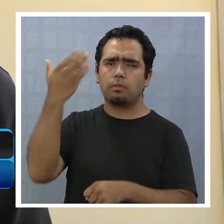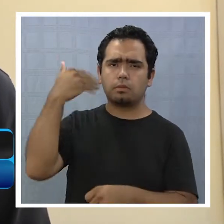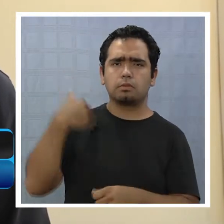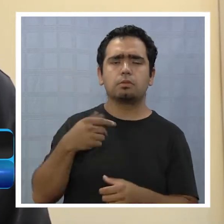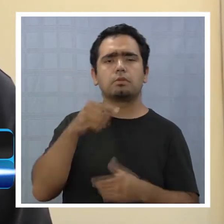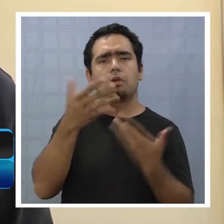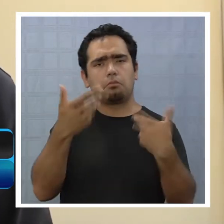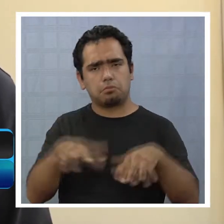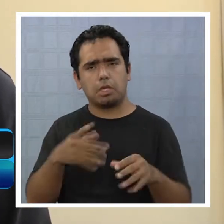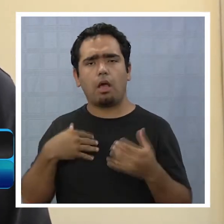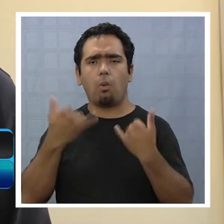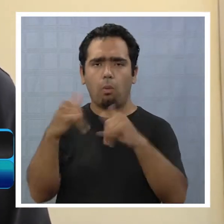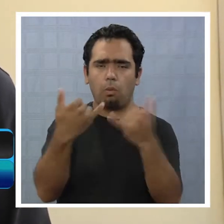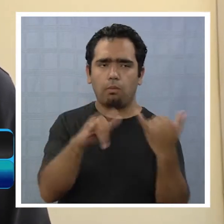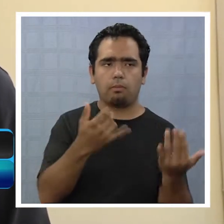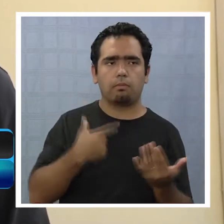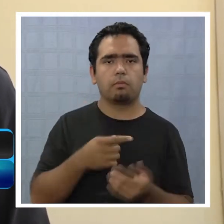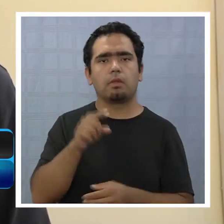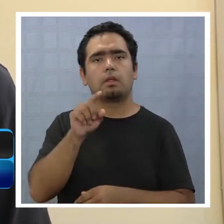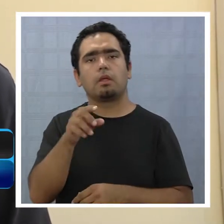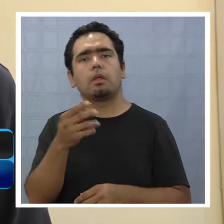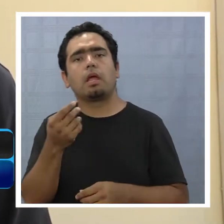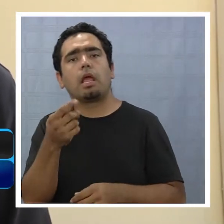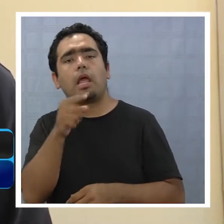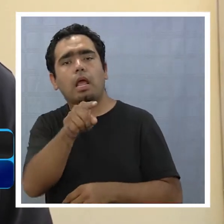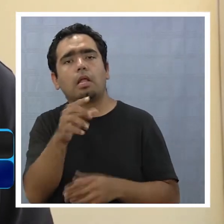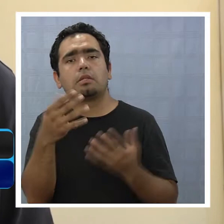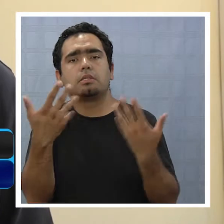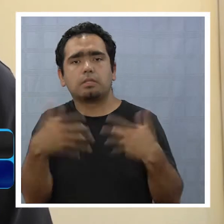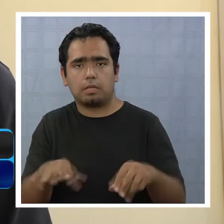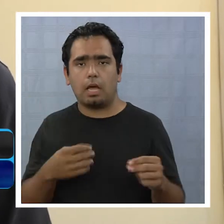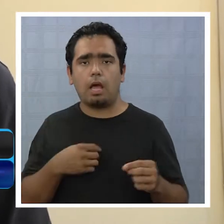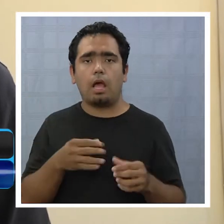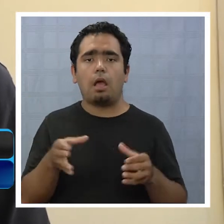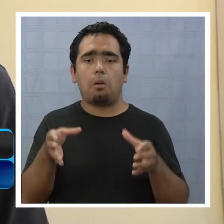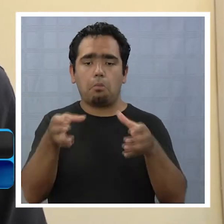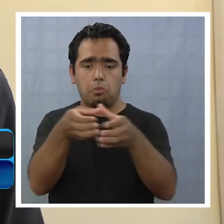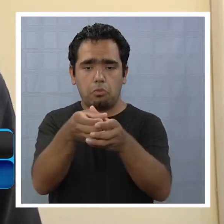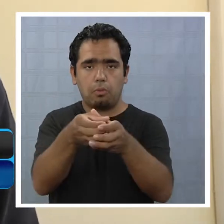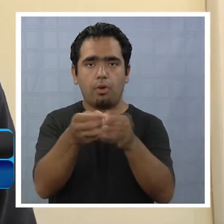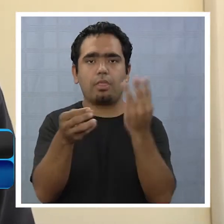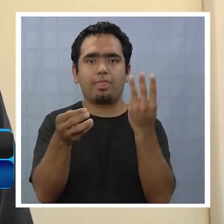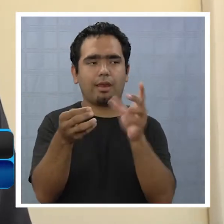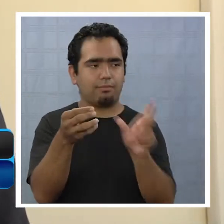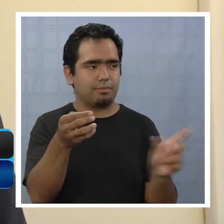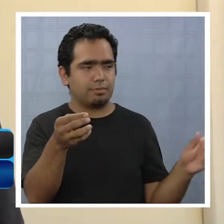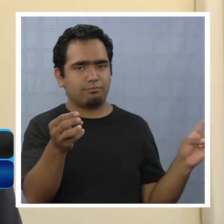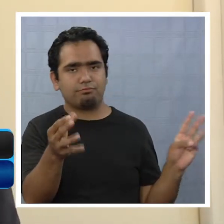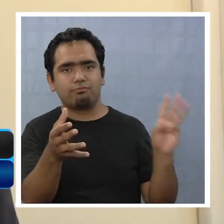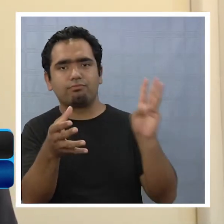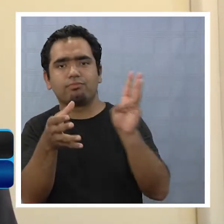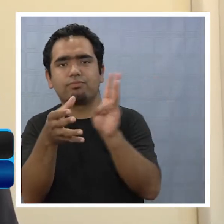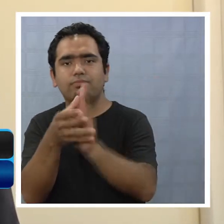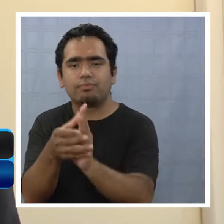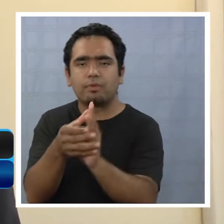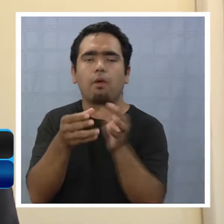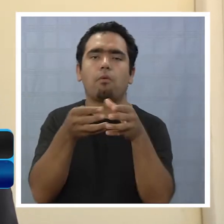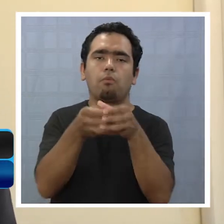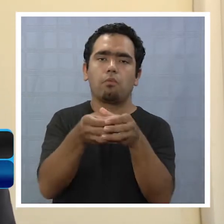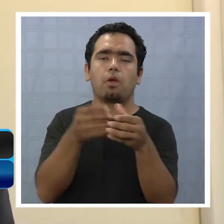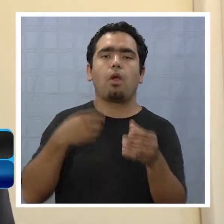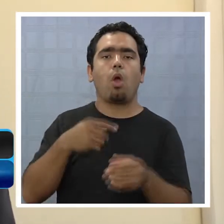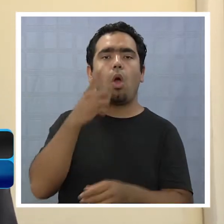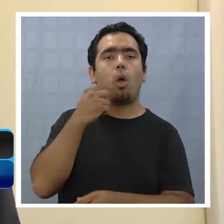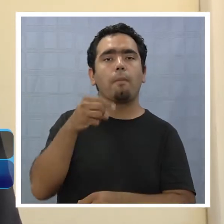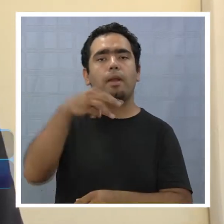esta final de la liguilla, se le incrustaron tres nuevos jugadores, los dos que han